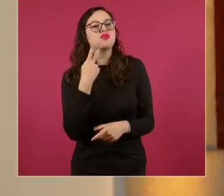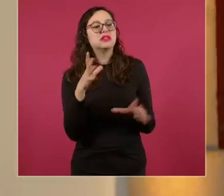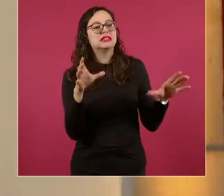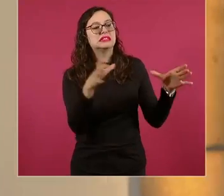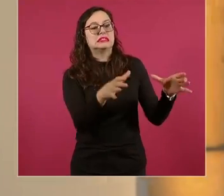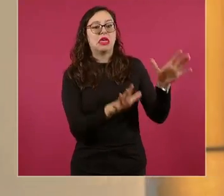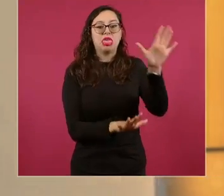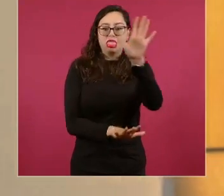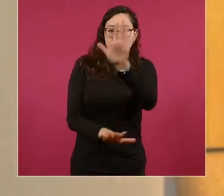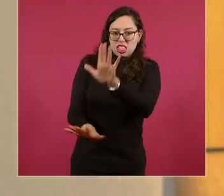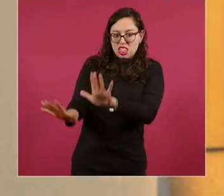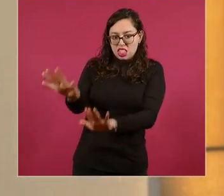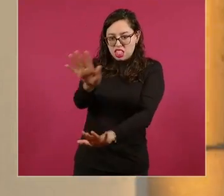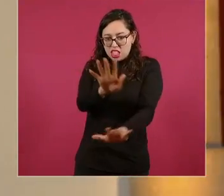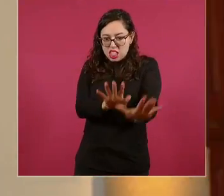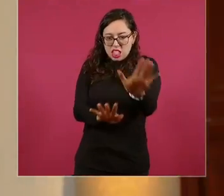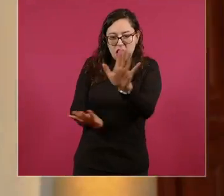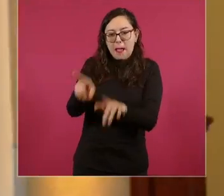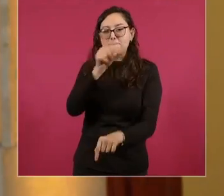mentiras.